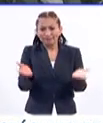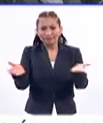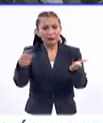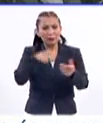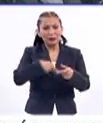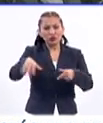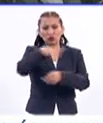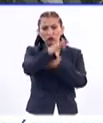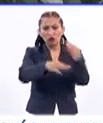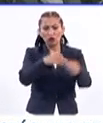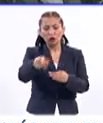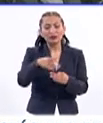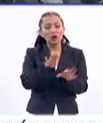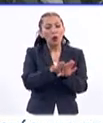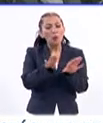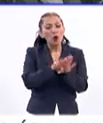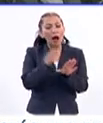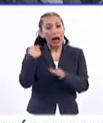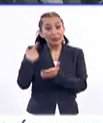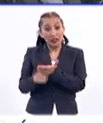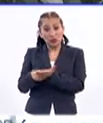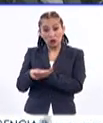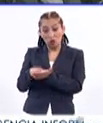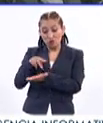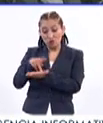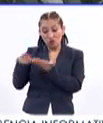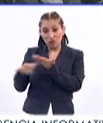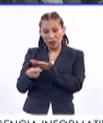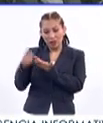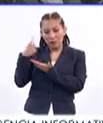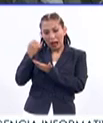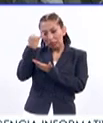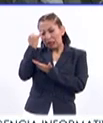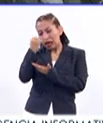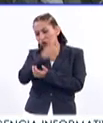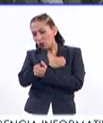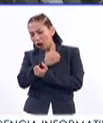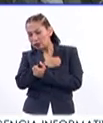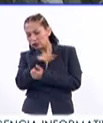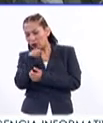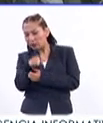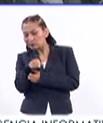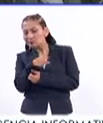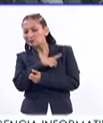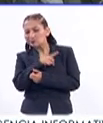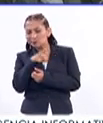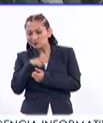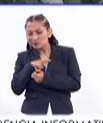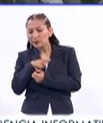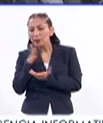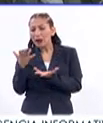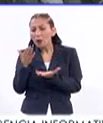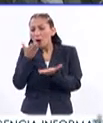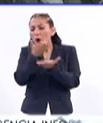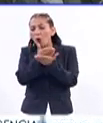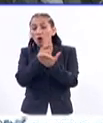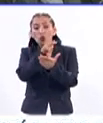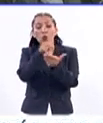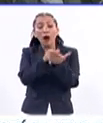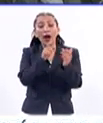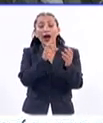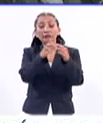que lleva consigo toda una política de una concepción educativa que tiene que acercarse a